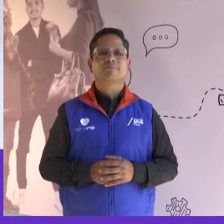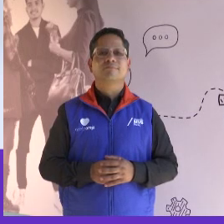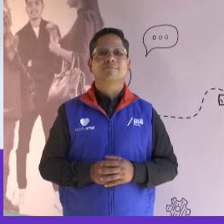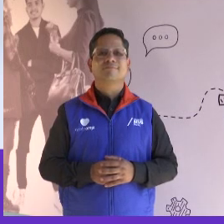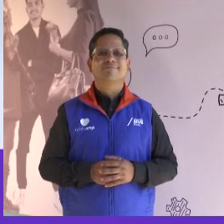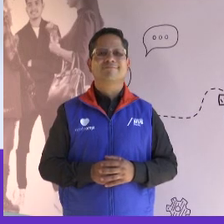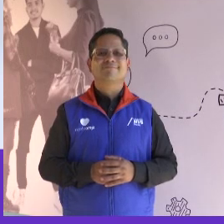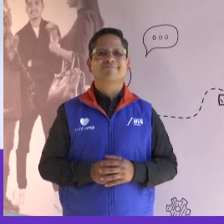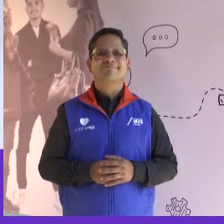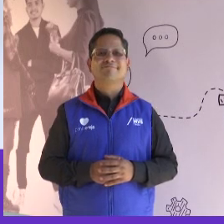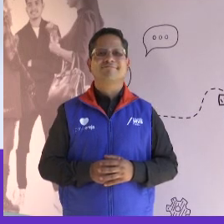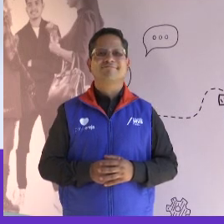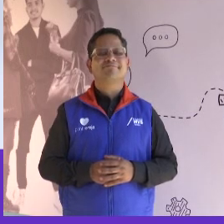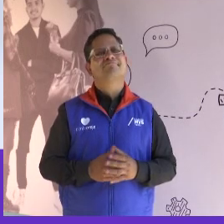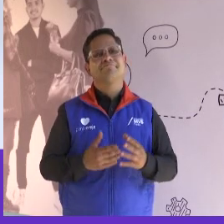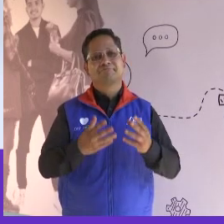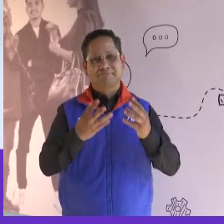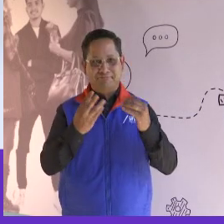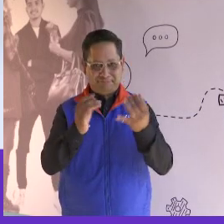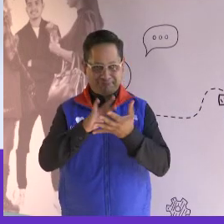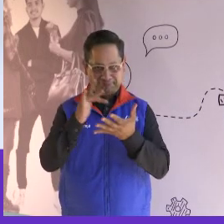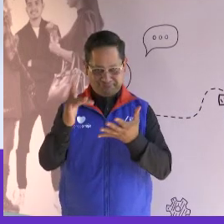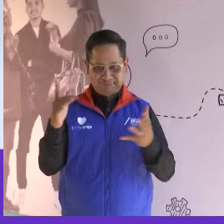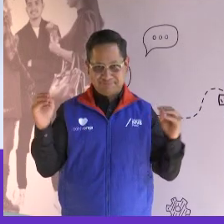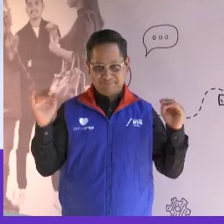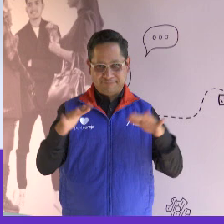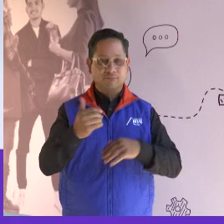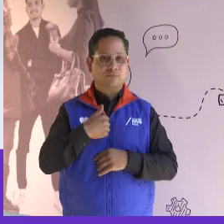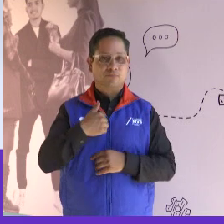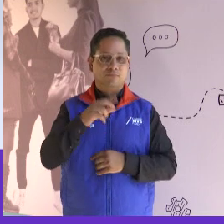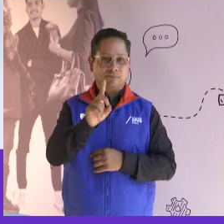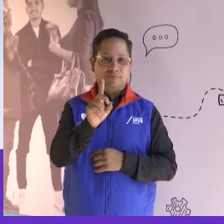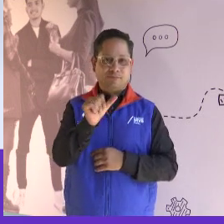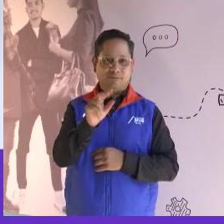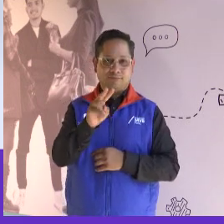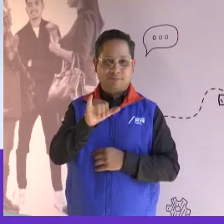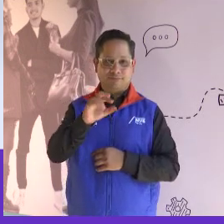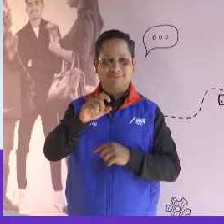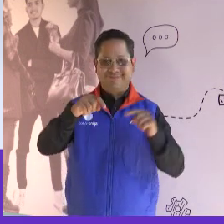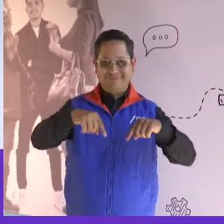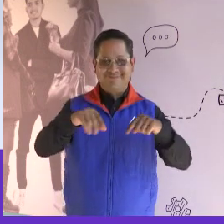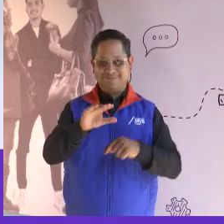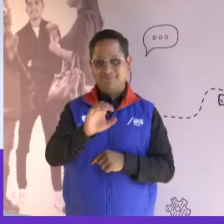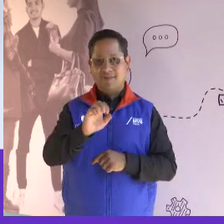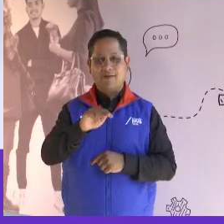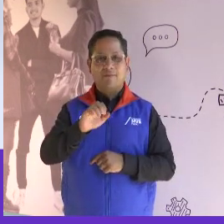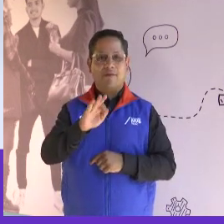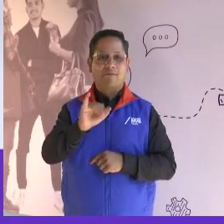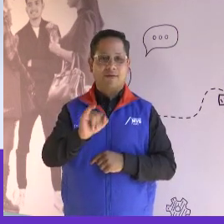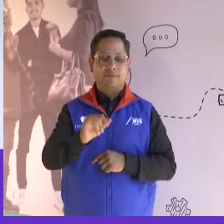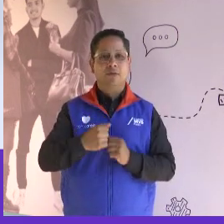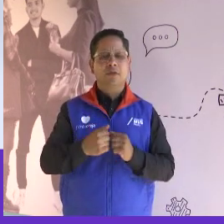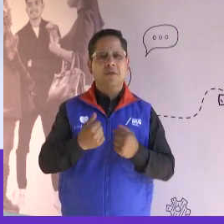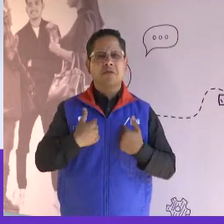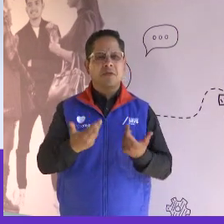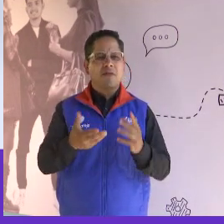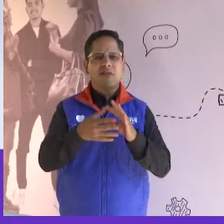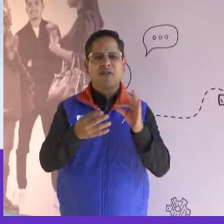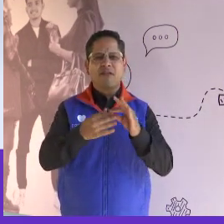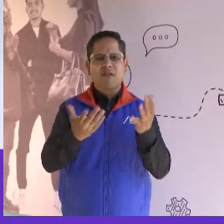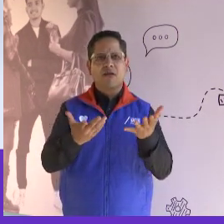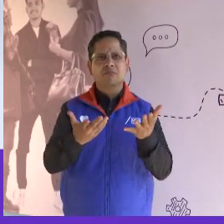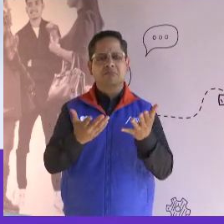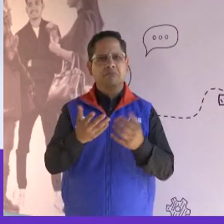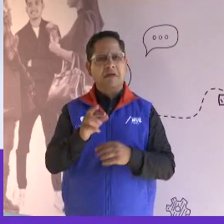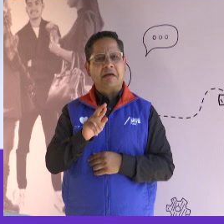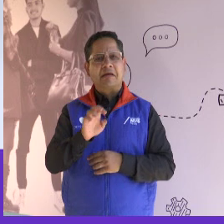ahora sí. Muchas gracias por su presencia. Yo soy David del CEMEFI y vamos a hablar sobre redes. Vamos a